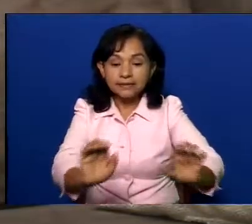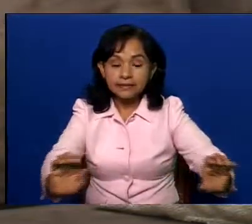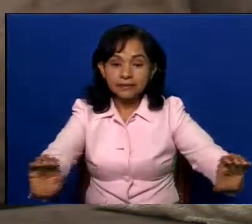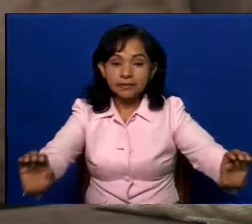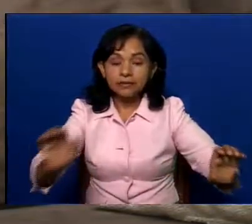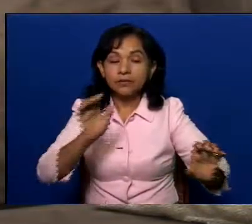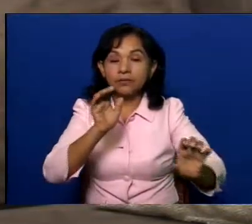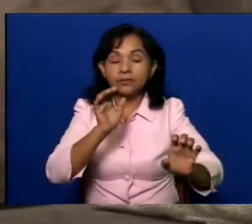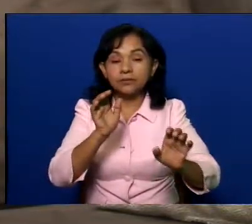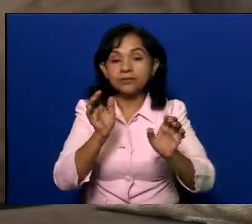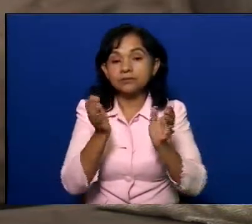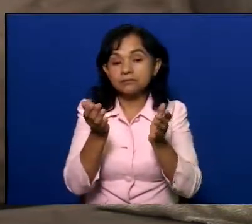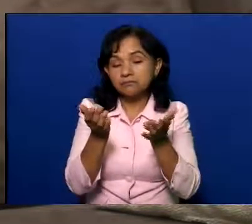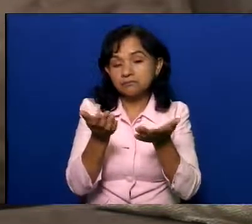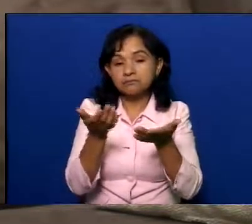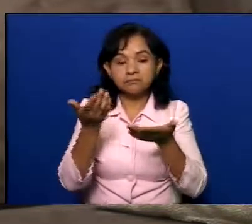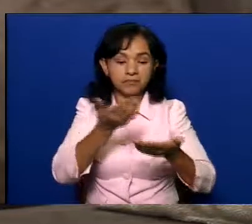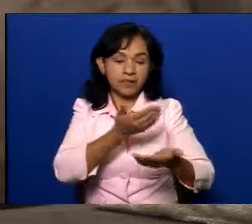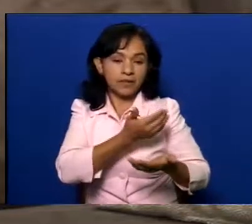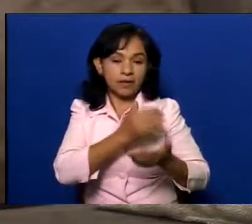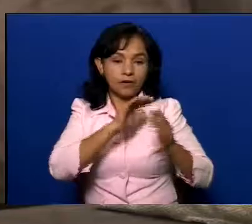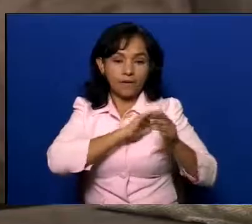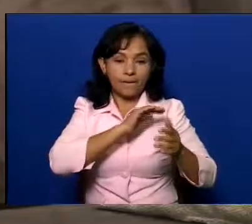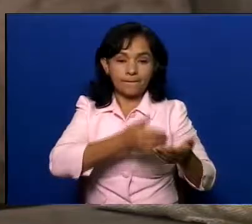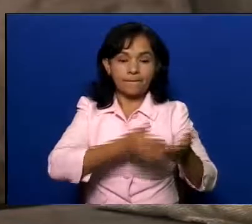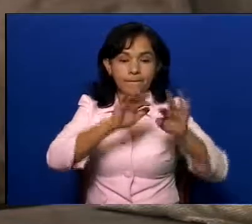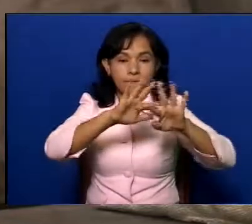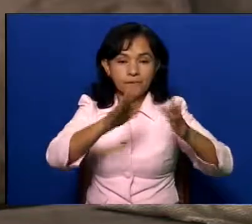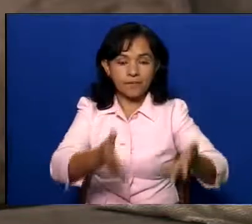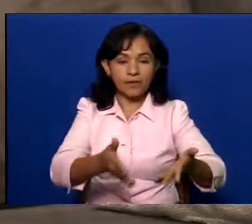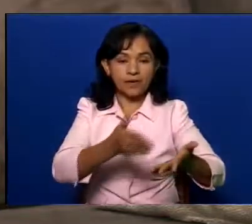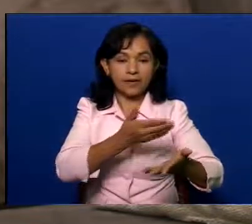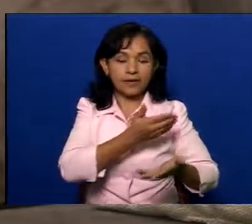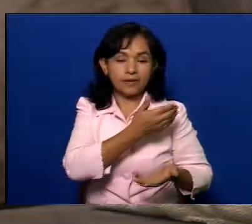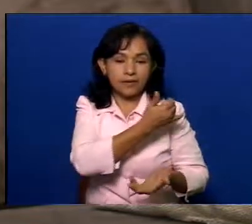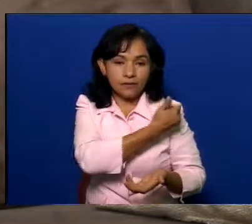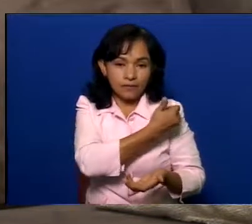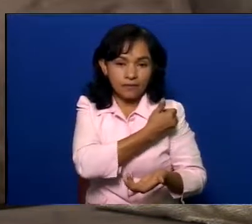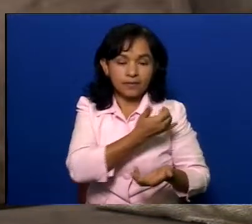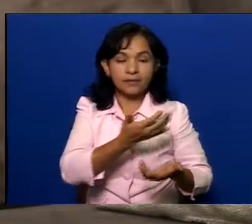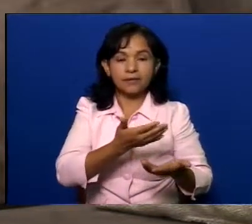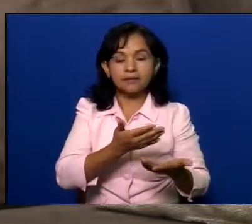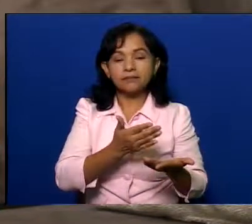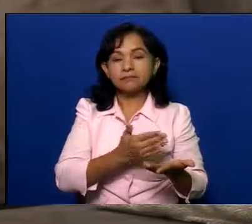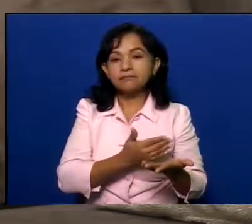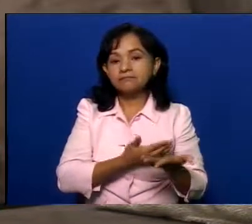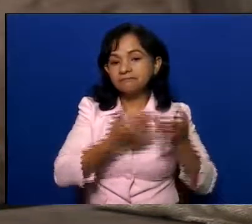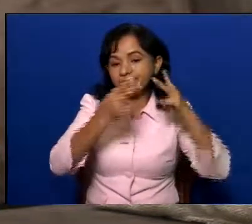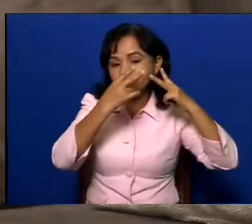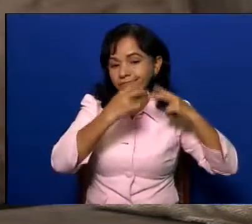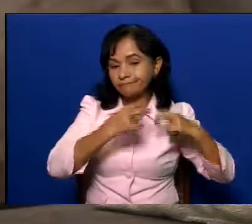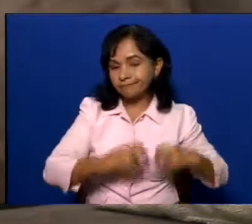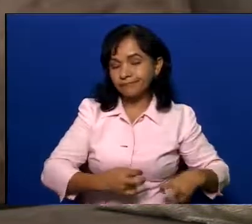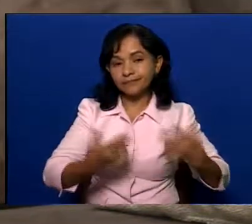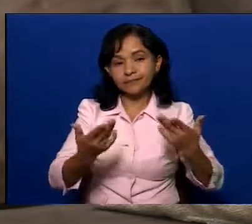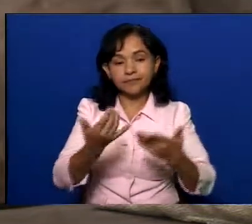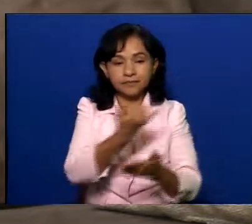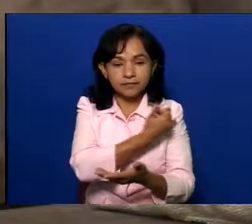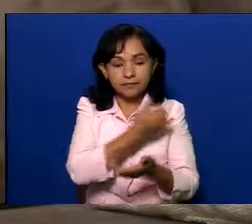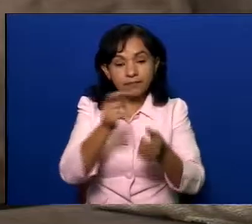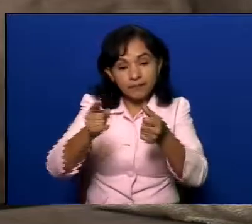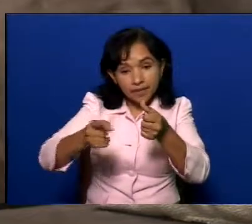el Cáncer en el programa de este parlamento, y para ella tenemos como invitada a la diputada argentina Parajón, quien es presidenta de la Comisión de